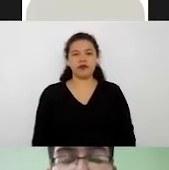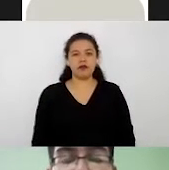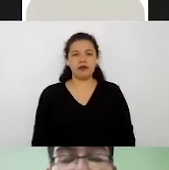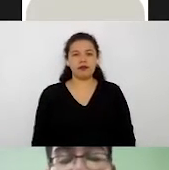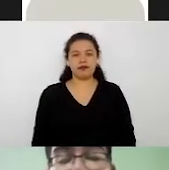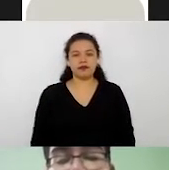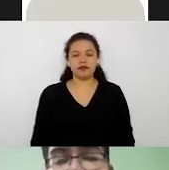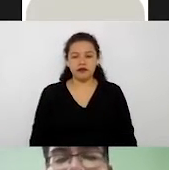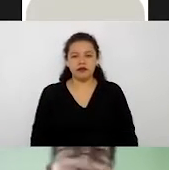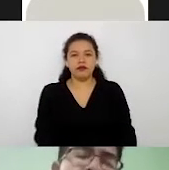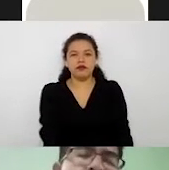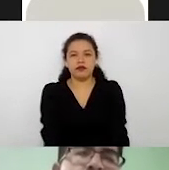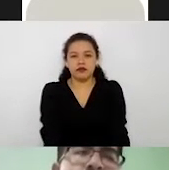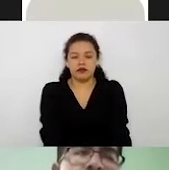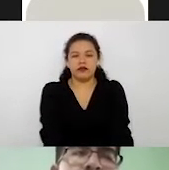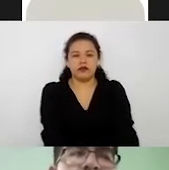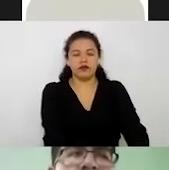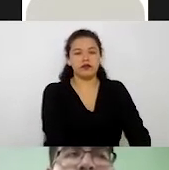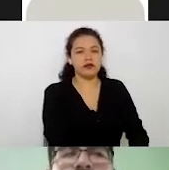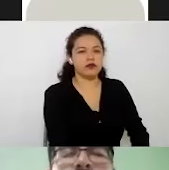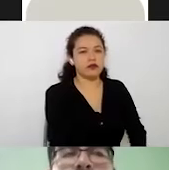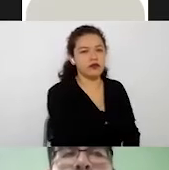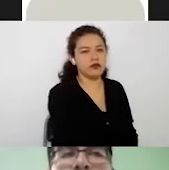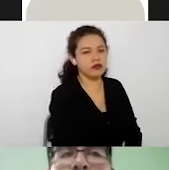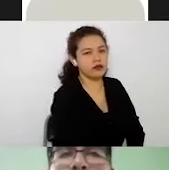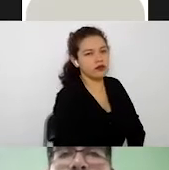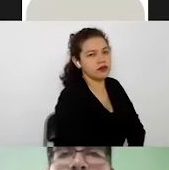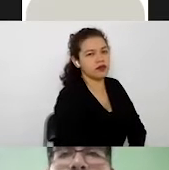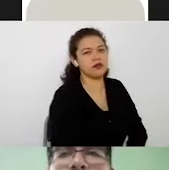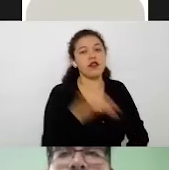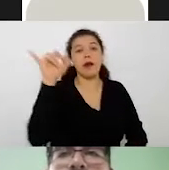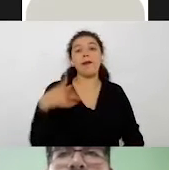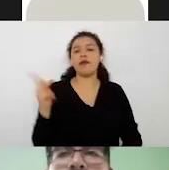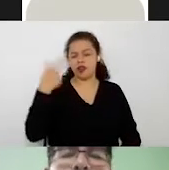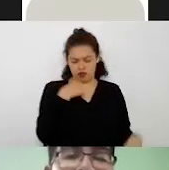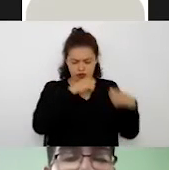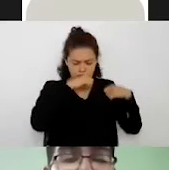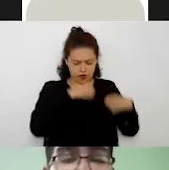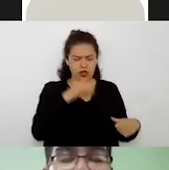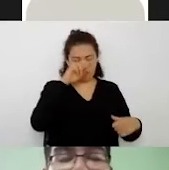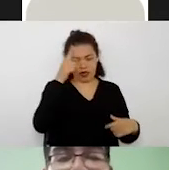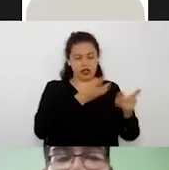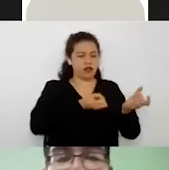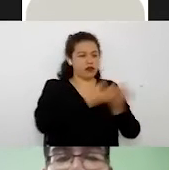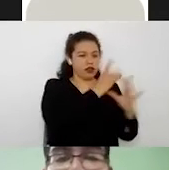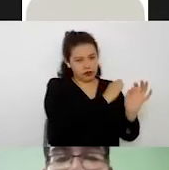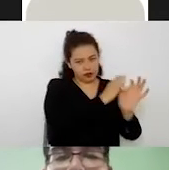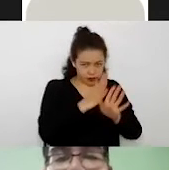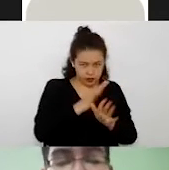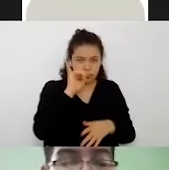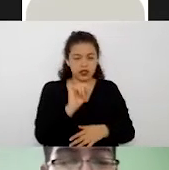de primeros auxilios, pero sí puedo ser el responsable de la brigada de evacuación y de repliegue o